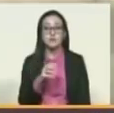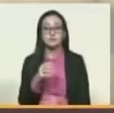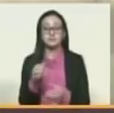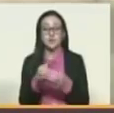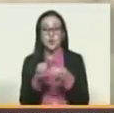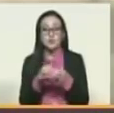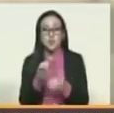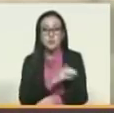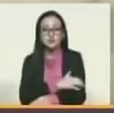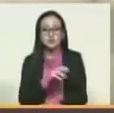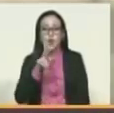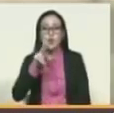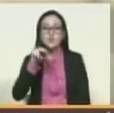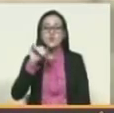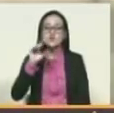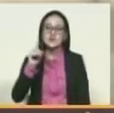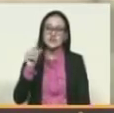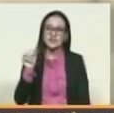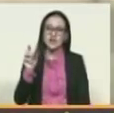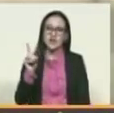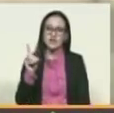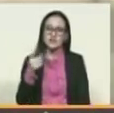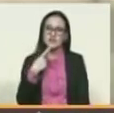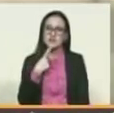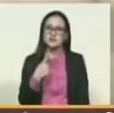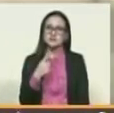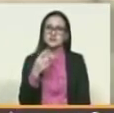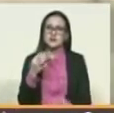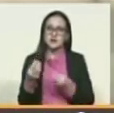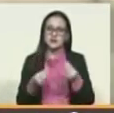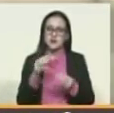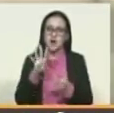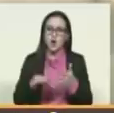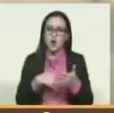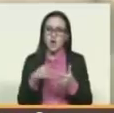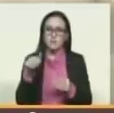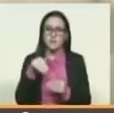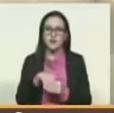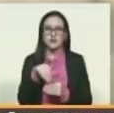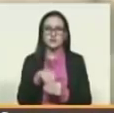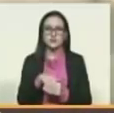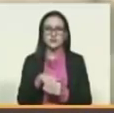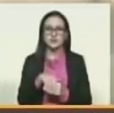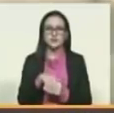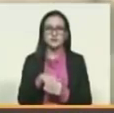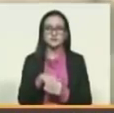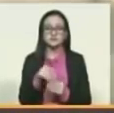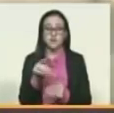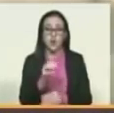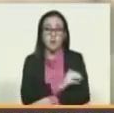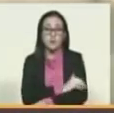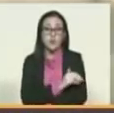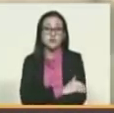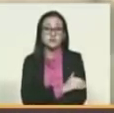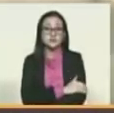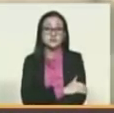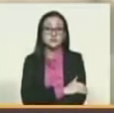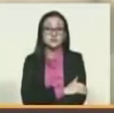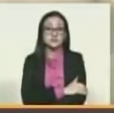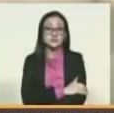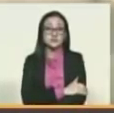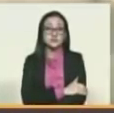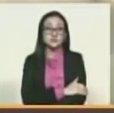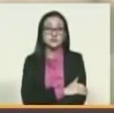que se revisara el cronograma electoral que la oposición sí podría